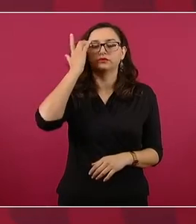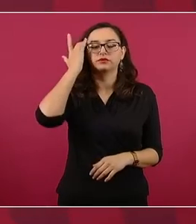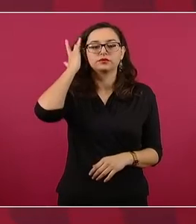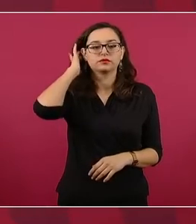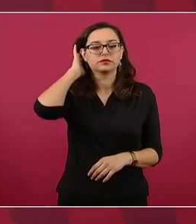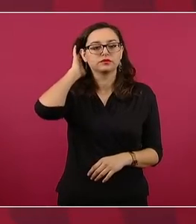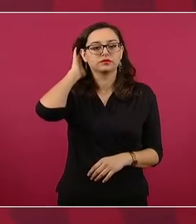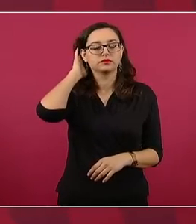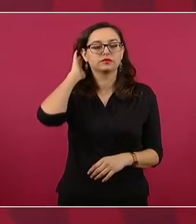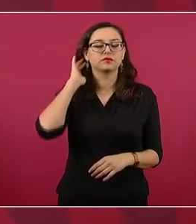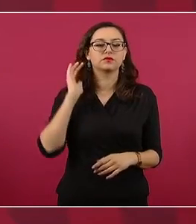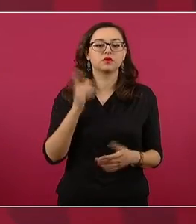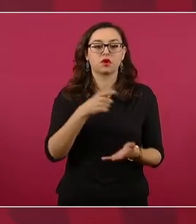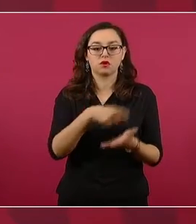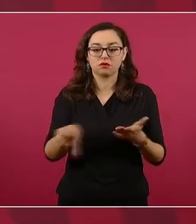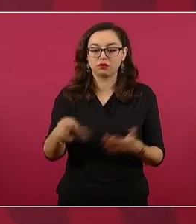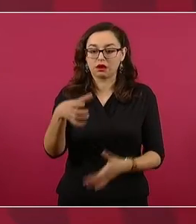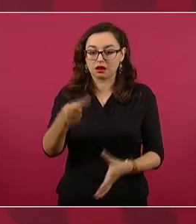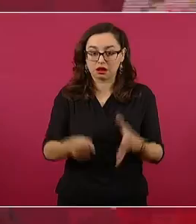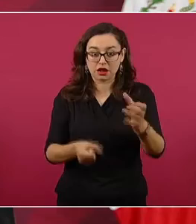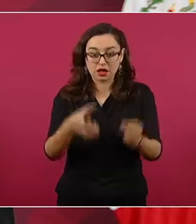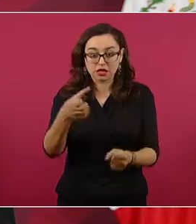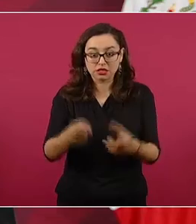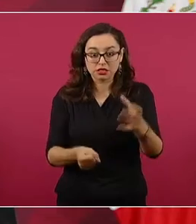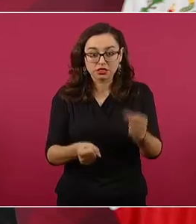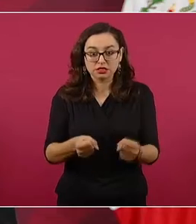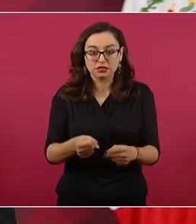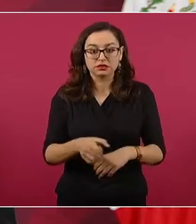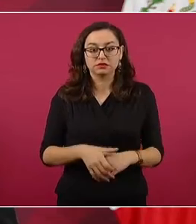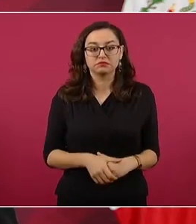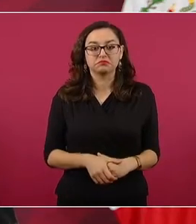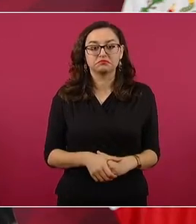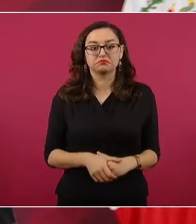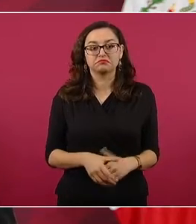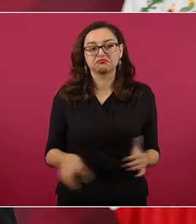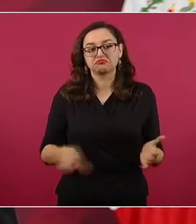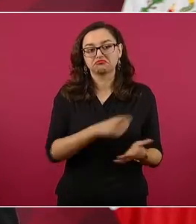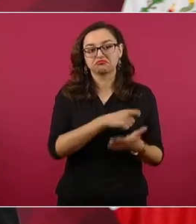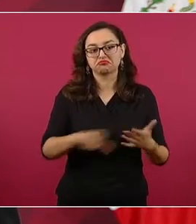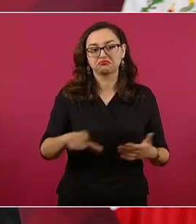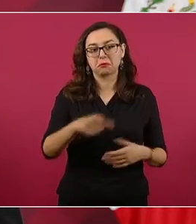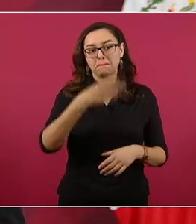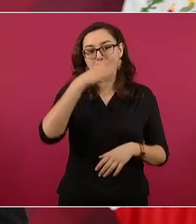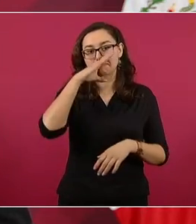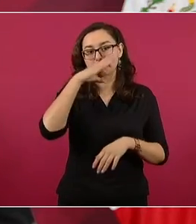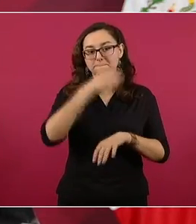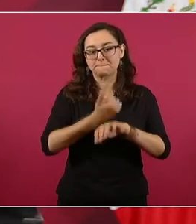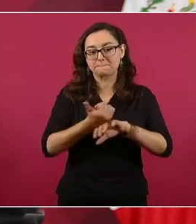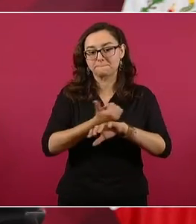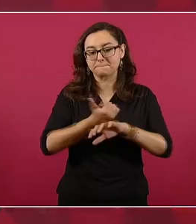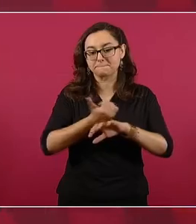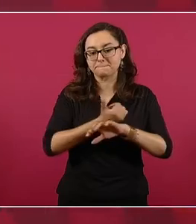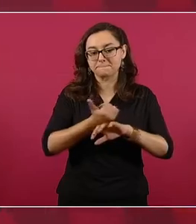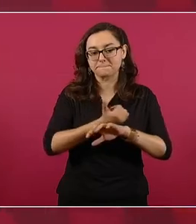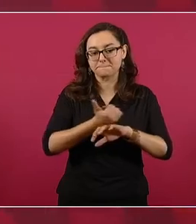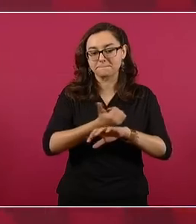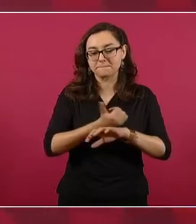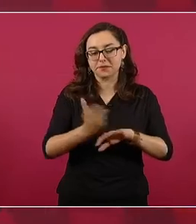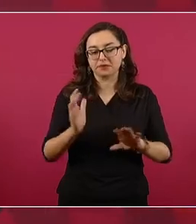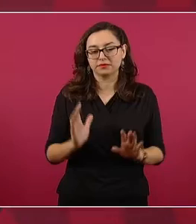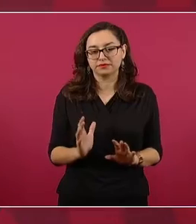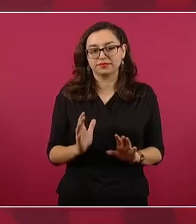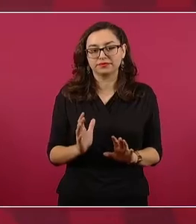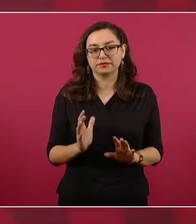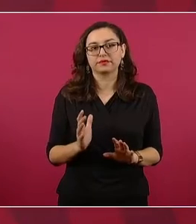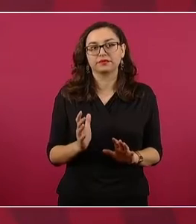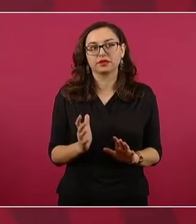comprar maíz amarillo, porque el blanco lo producimos. Sin embargo, siguen